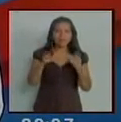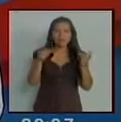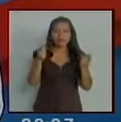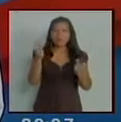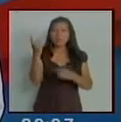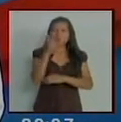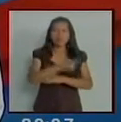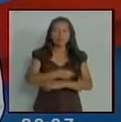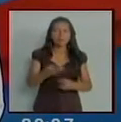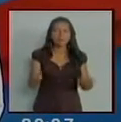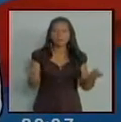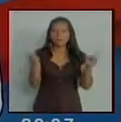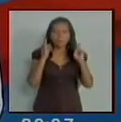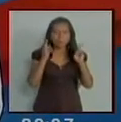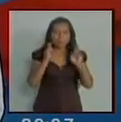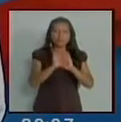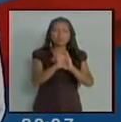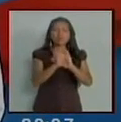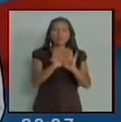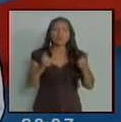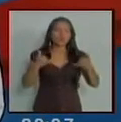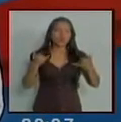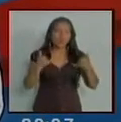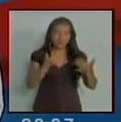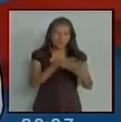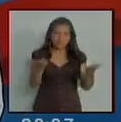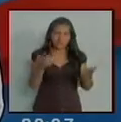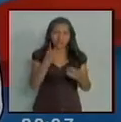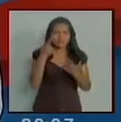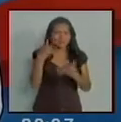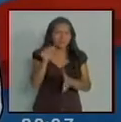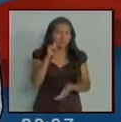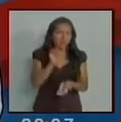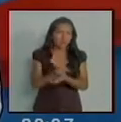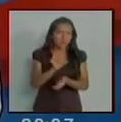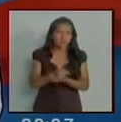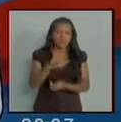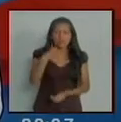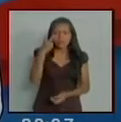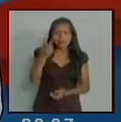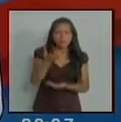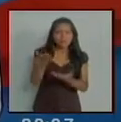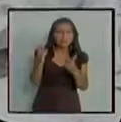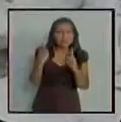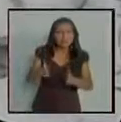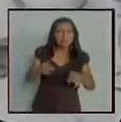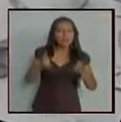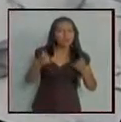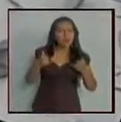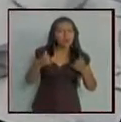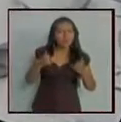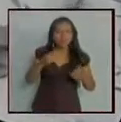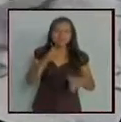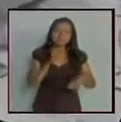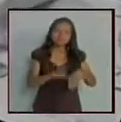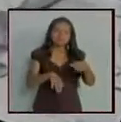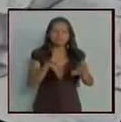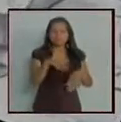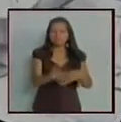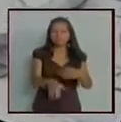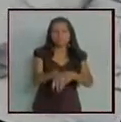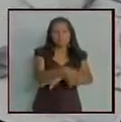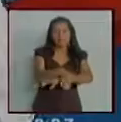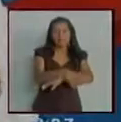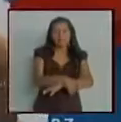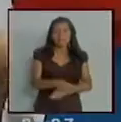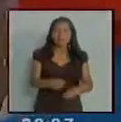ocurre en los adolescentes, ¿no? Últimamente yo he visto casos que llegan jóvenes, ¿no? Por haber estado caminando en la calle con